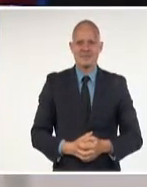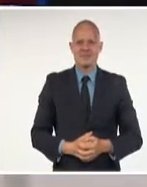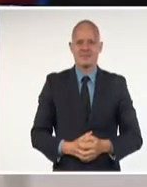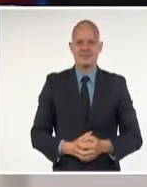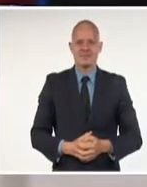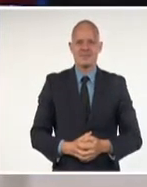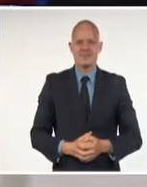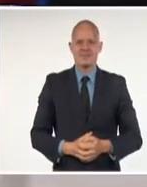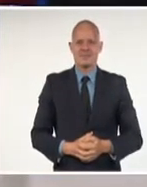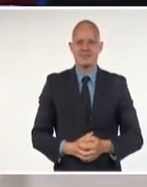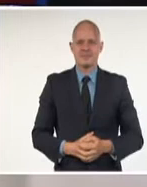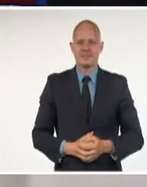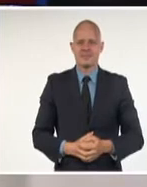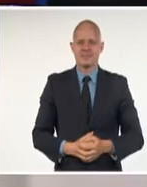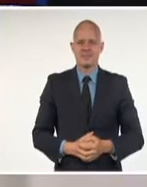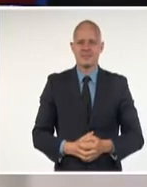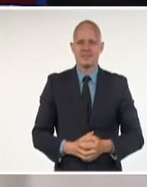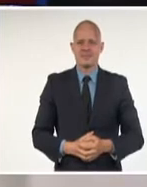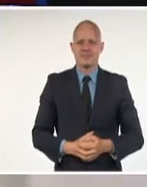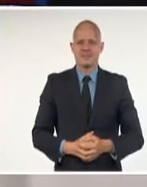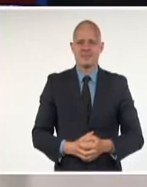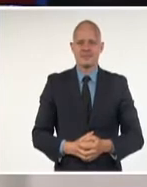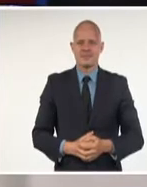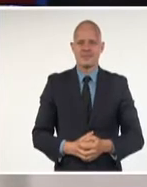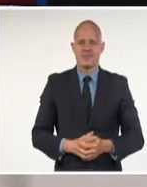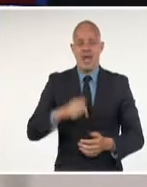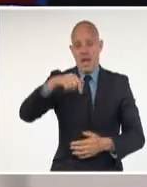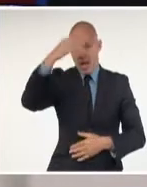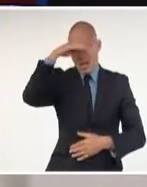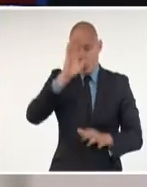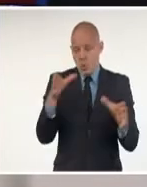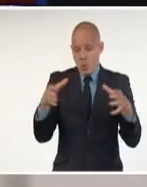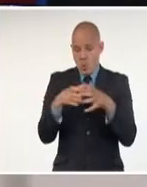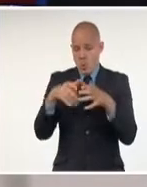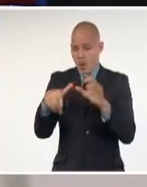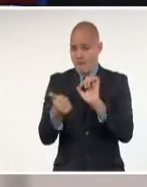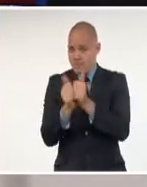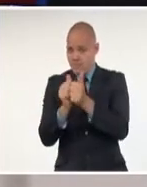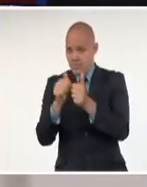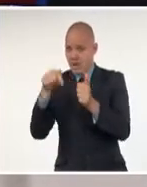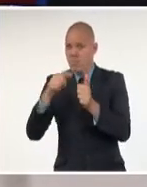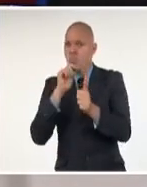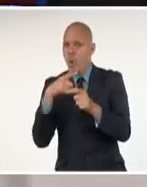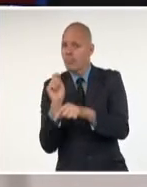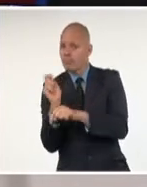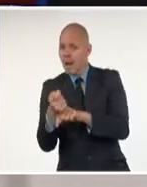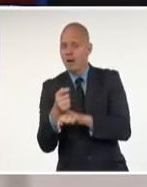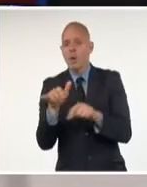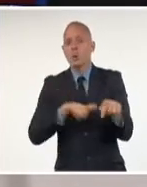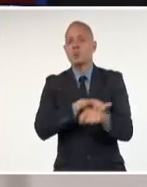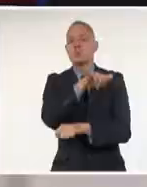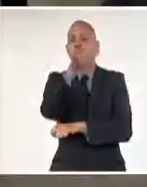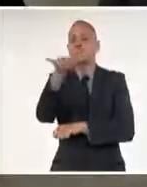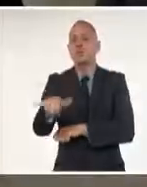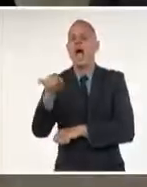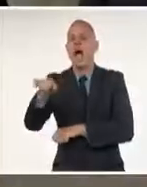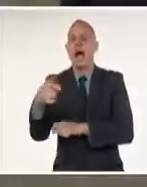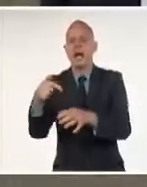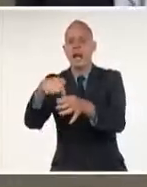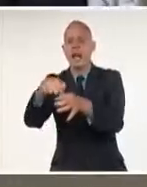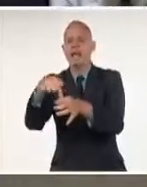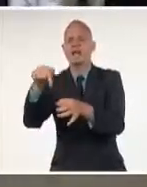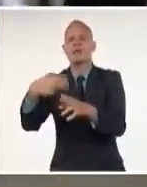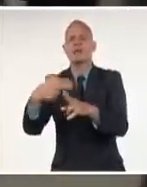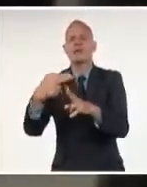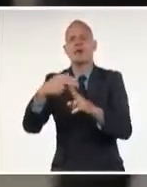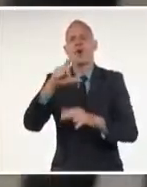Y la selección cubana de béisbol que participará en la tercera serie del Caribe partió hoy rumbo a Curazao, donde enfrentará este sábado al equipo local. El plantel